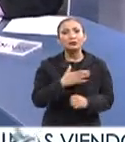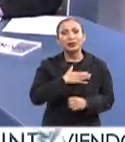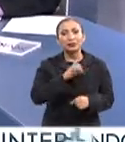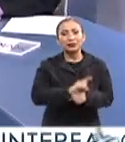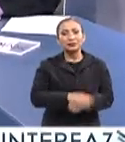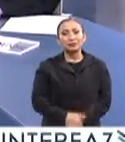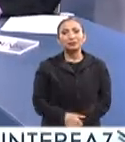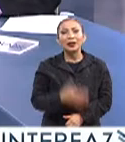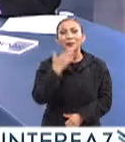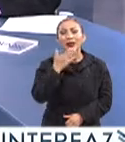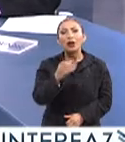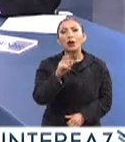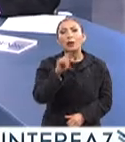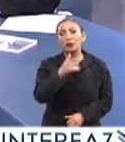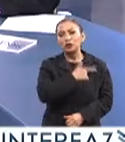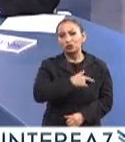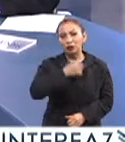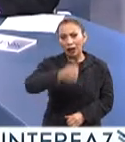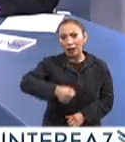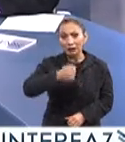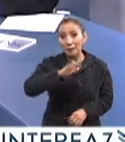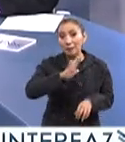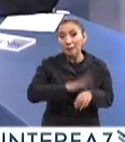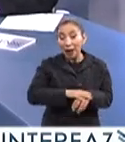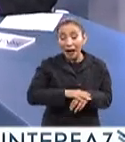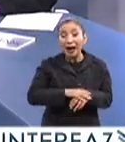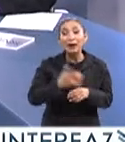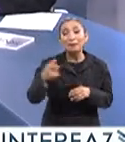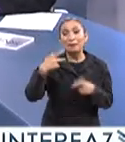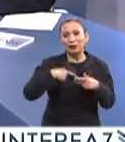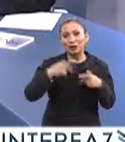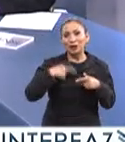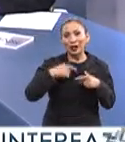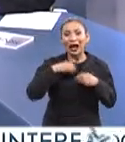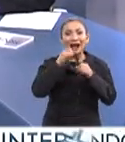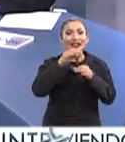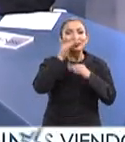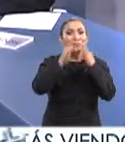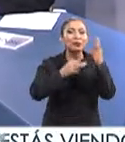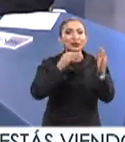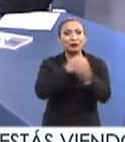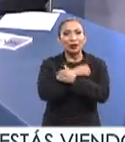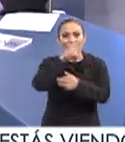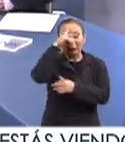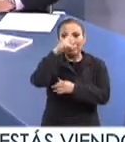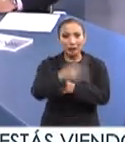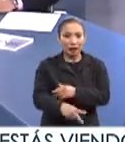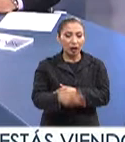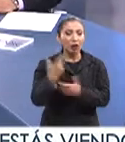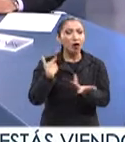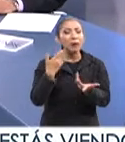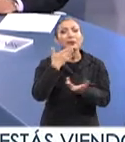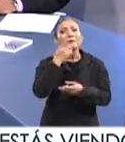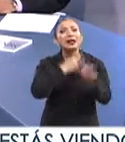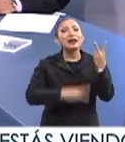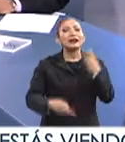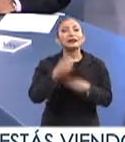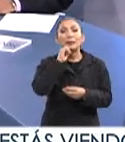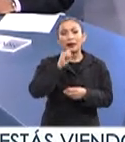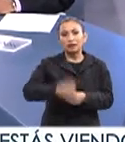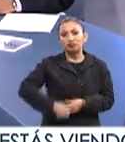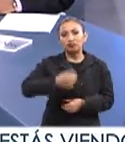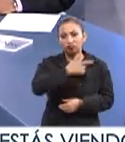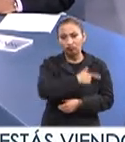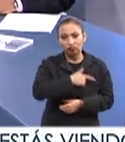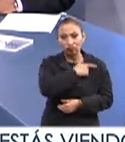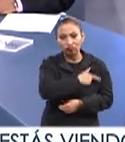Buenos días. Muy bien, Omar, es un placer saludarte, sobre todo a los amigos de la Agencia Informativa de Educación de México. Darles la bienvenida, también saludamos